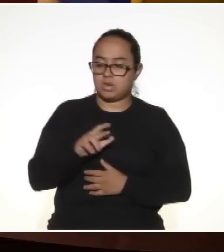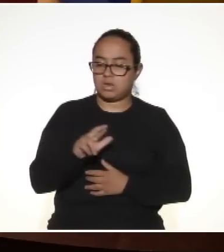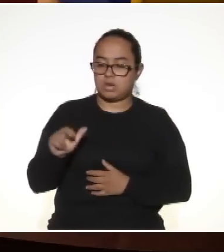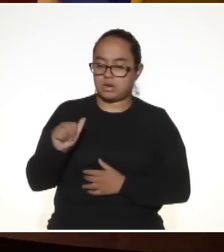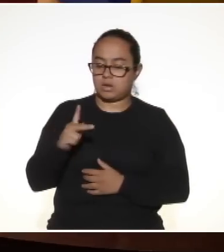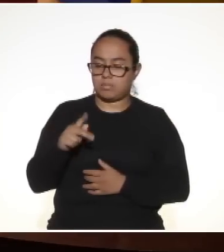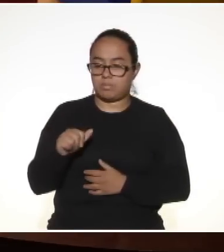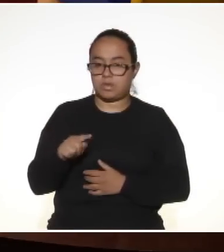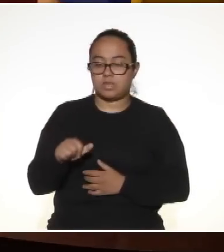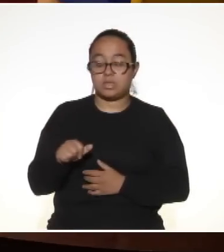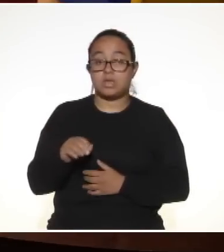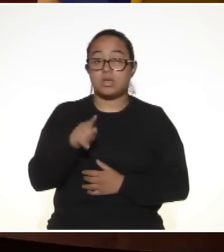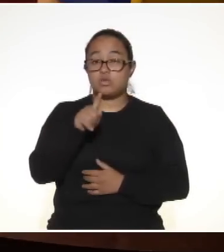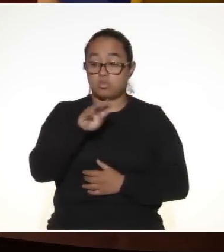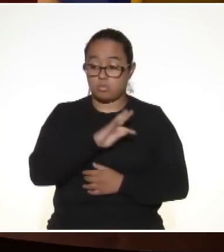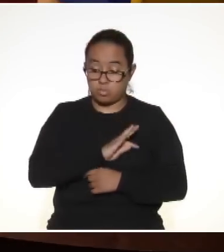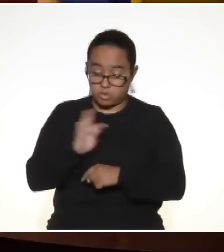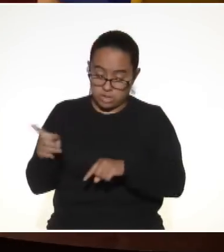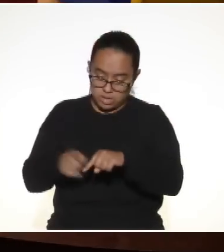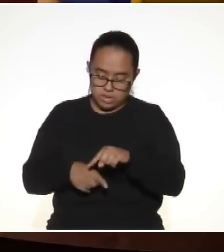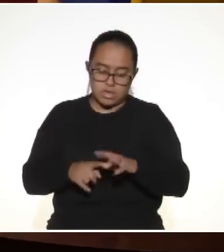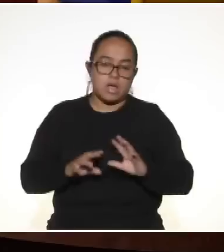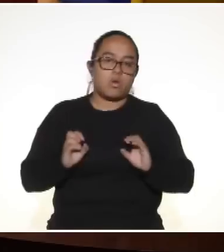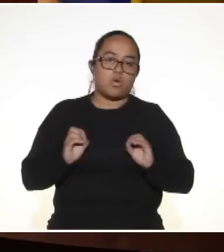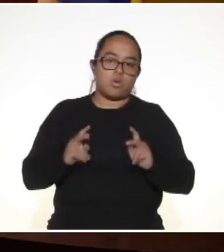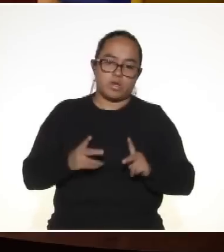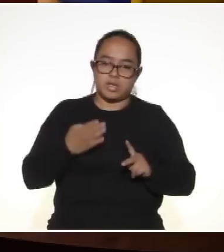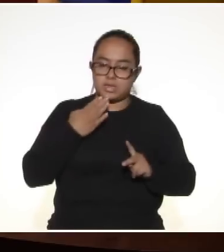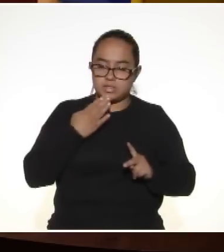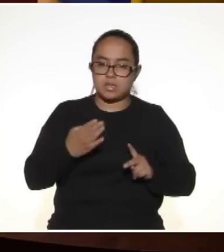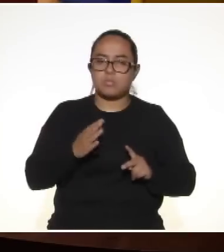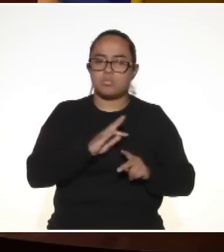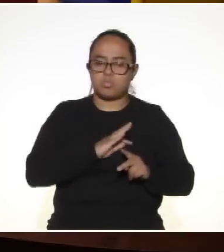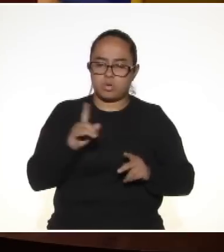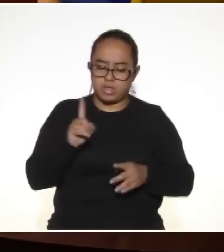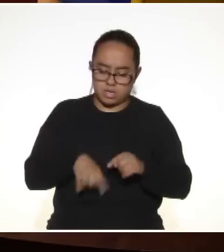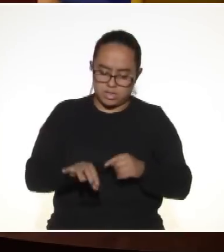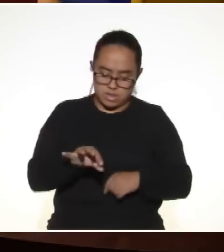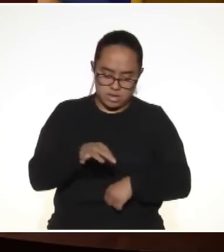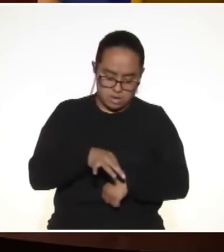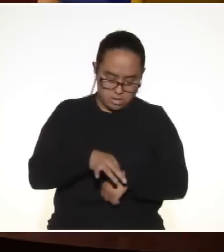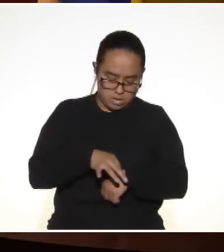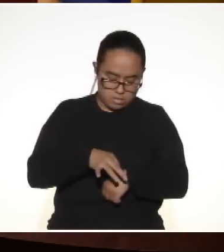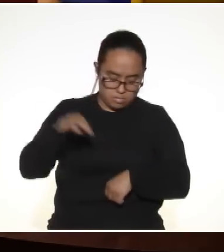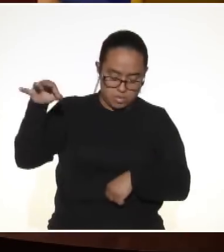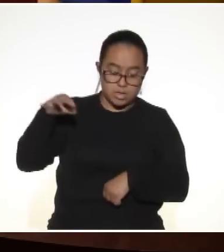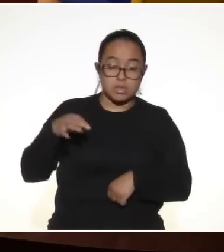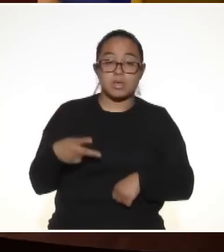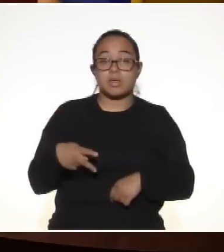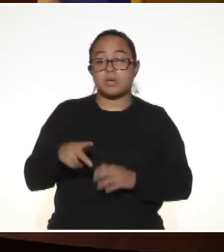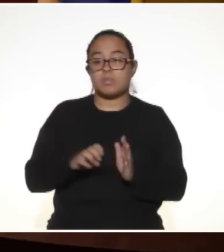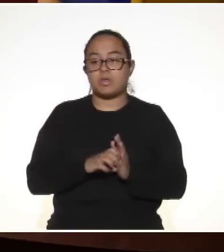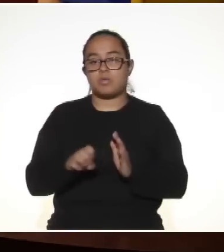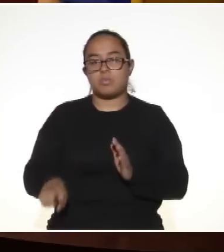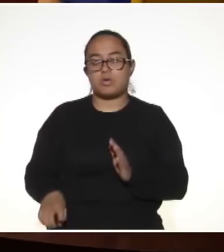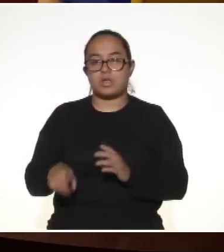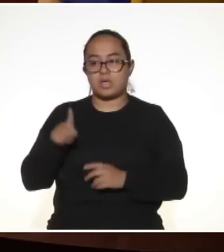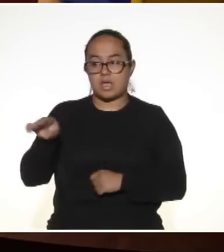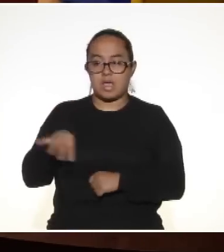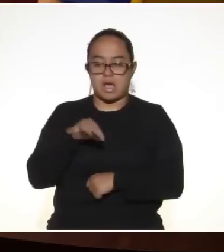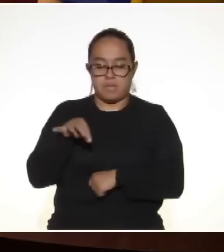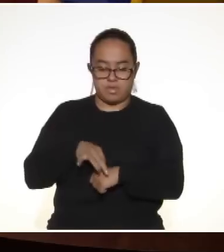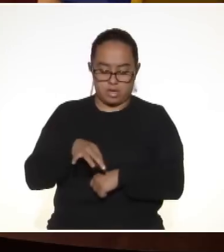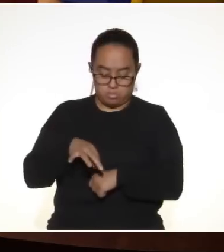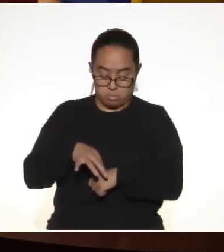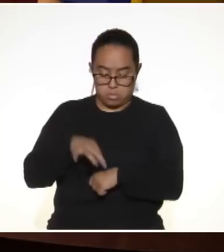si puedes retirarlas, perfecto, aquí sí puede ser con una pinza, a diferencia de lo que es el aguijón de la abeja,